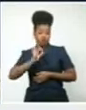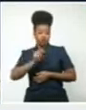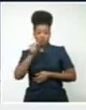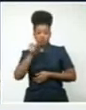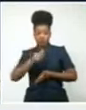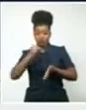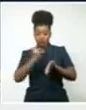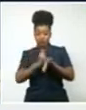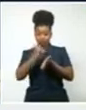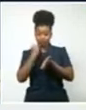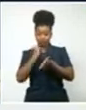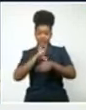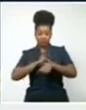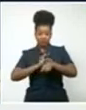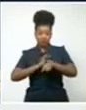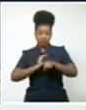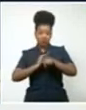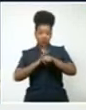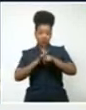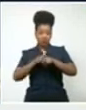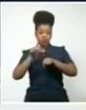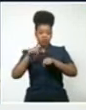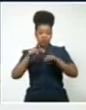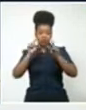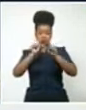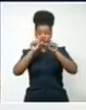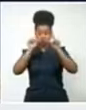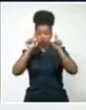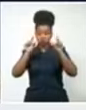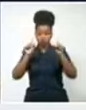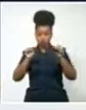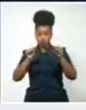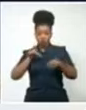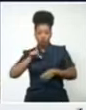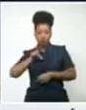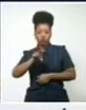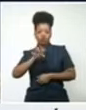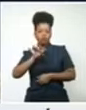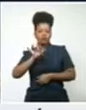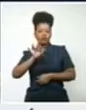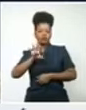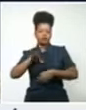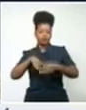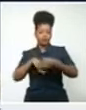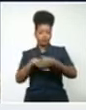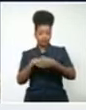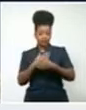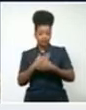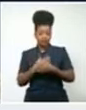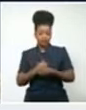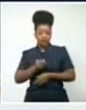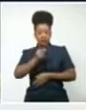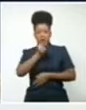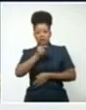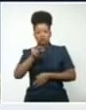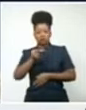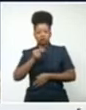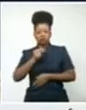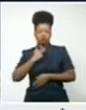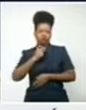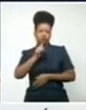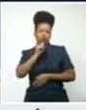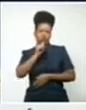con COVID-19 en nuestro país en los últimos 15 días. Y las personas dirán, bueno, ¿y por qué no es mejor que